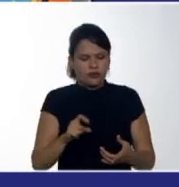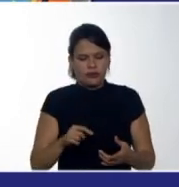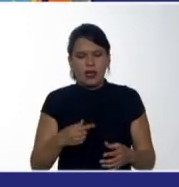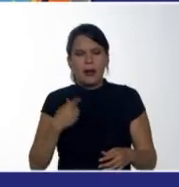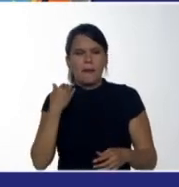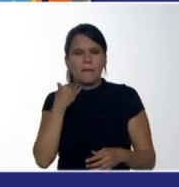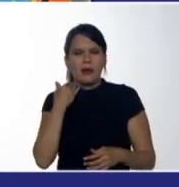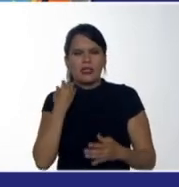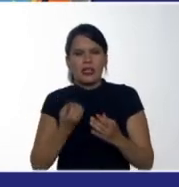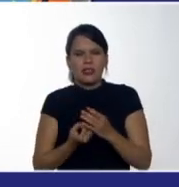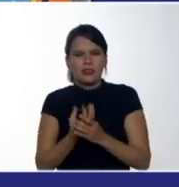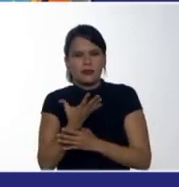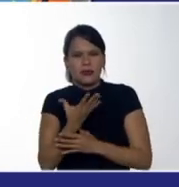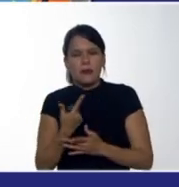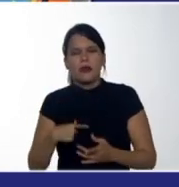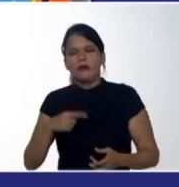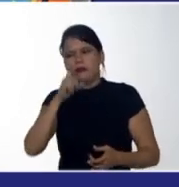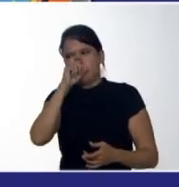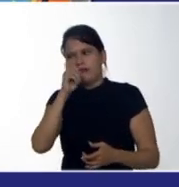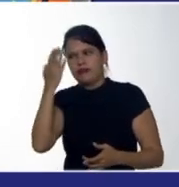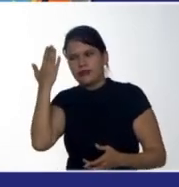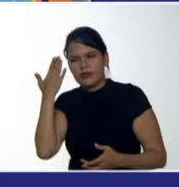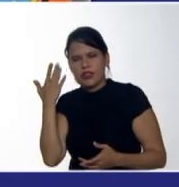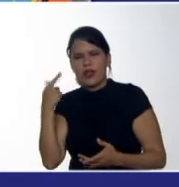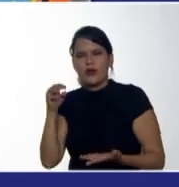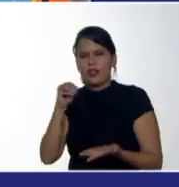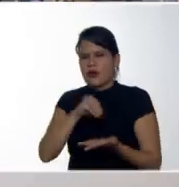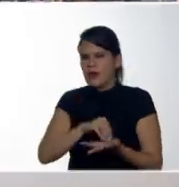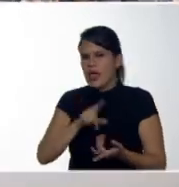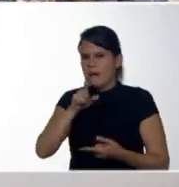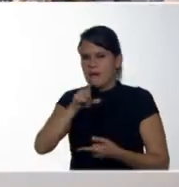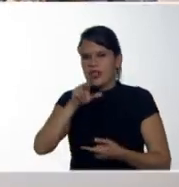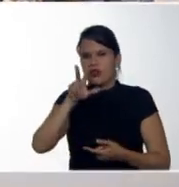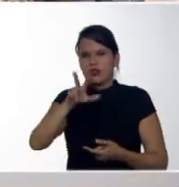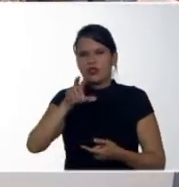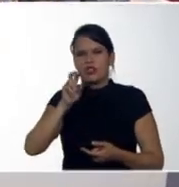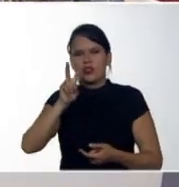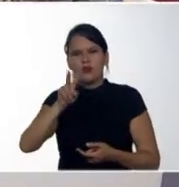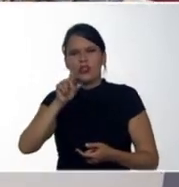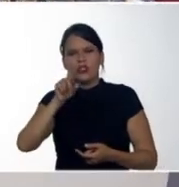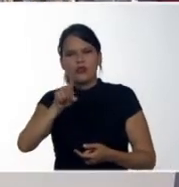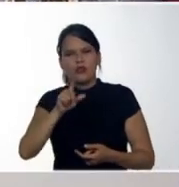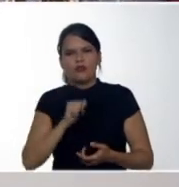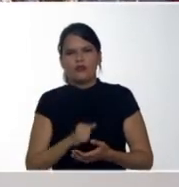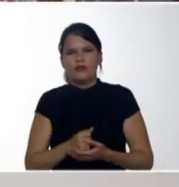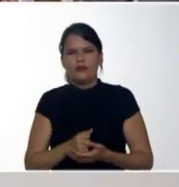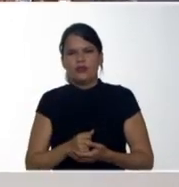Pero volvemos a nuestra época colonial, 1821. Nuestras damas